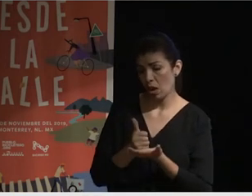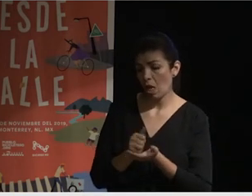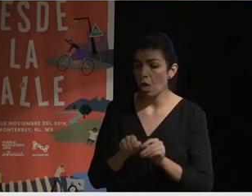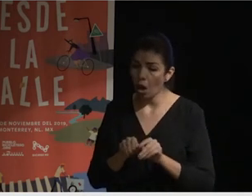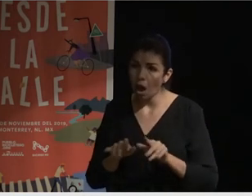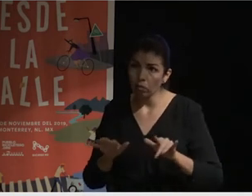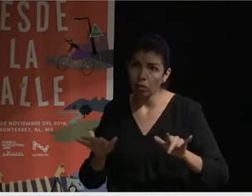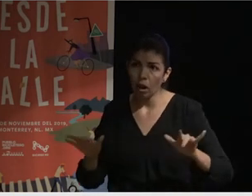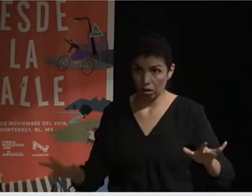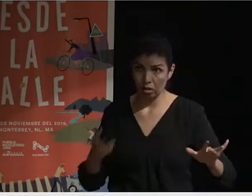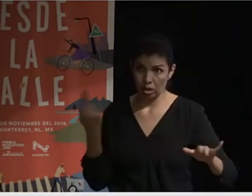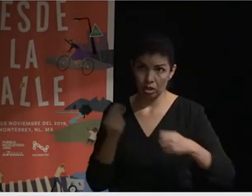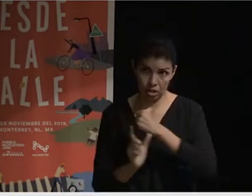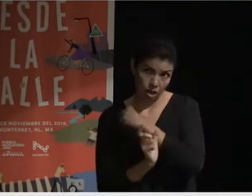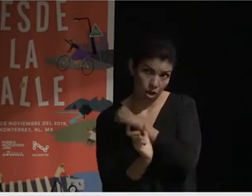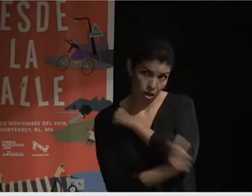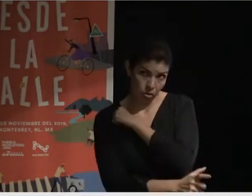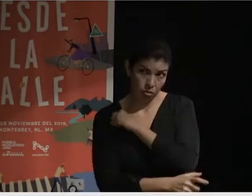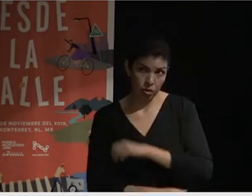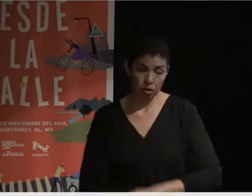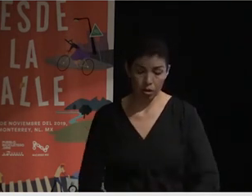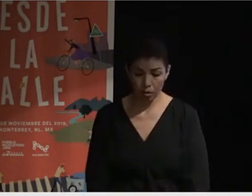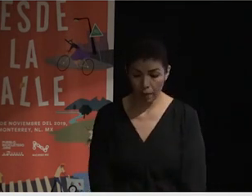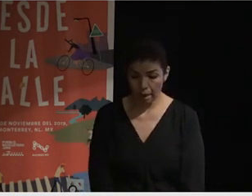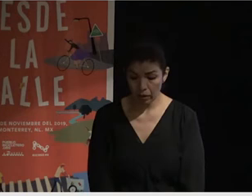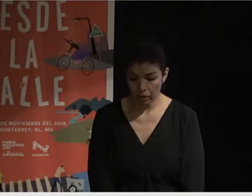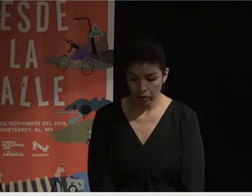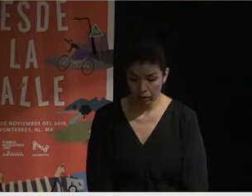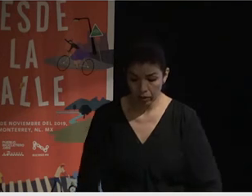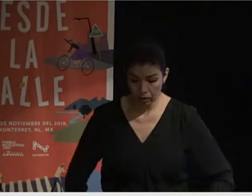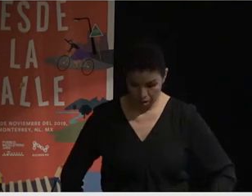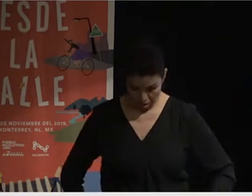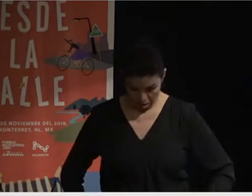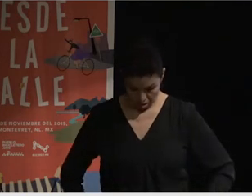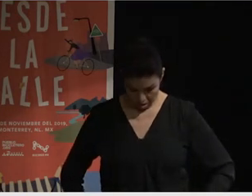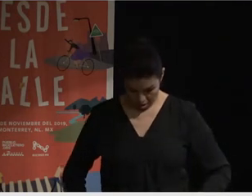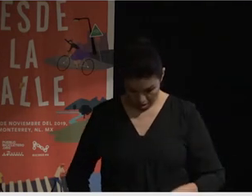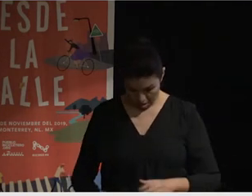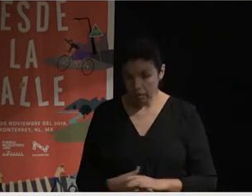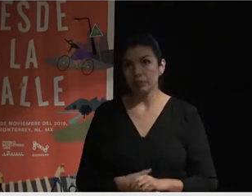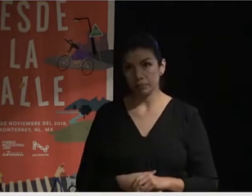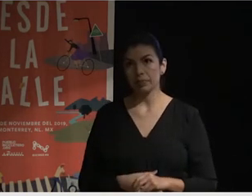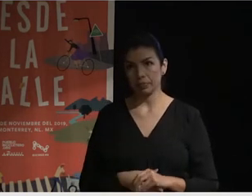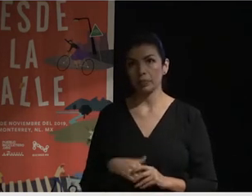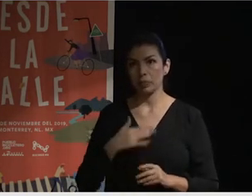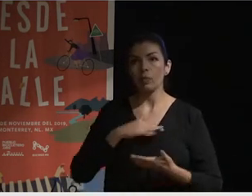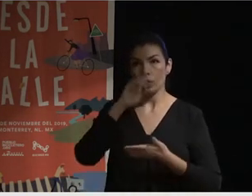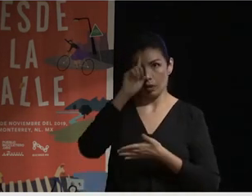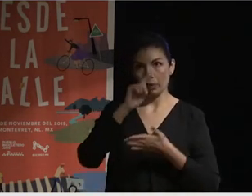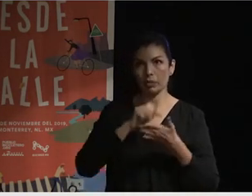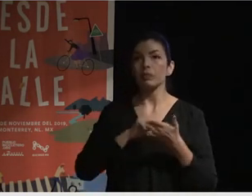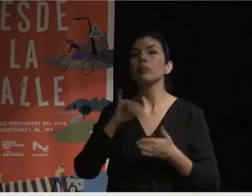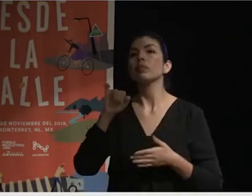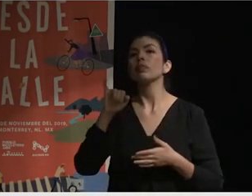En la 4T todo es corrupción. Pues yo creo que evidentemente forma parte, pero yo creo que